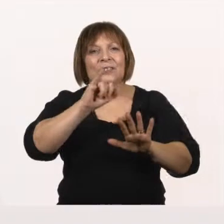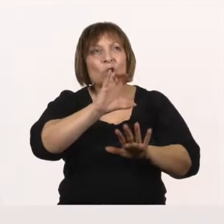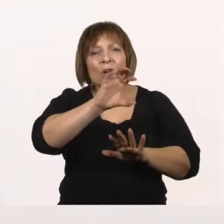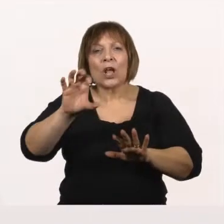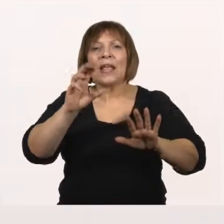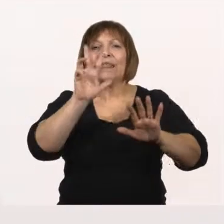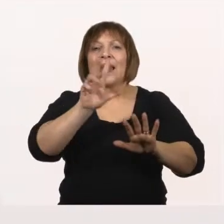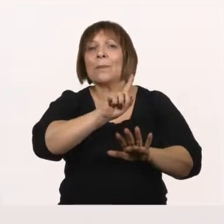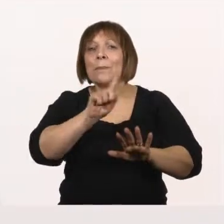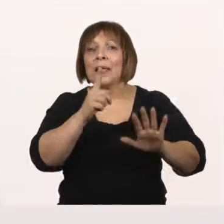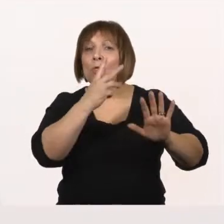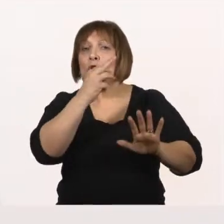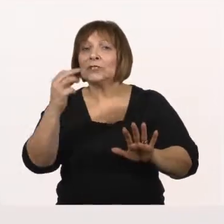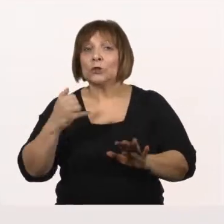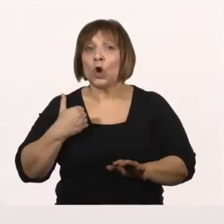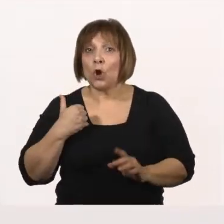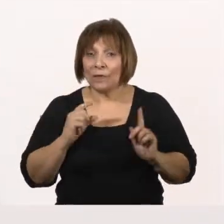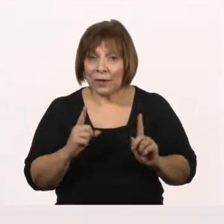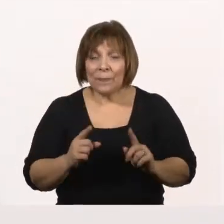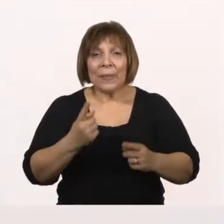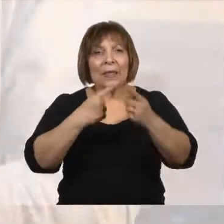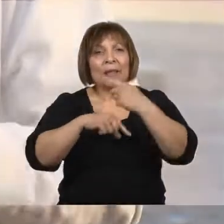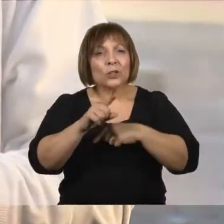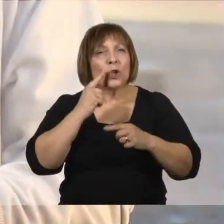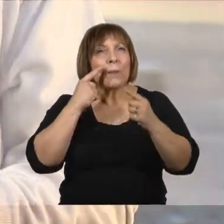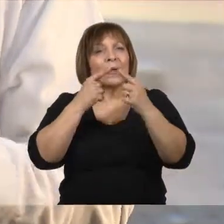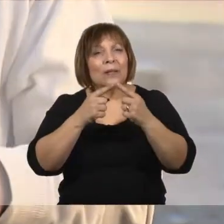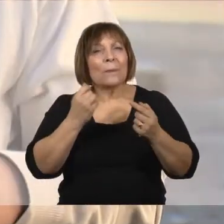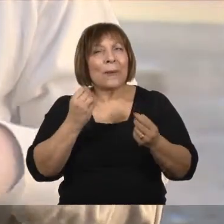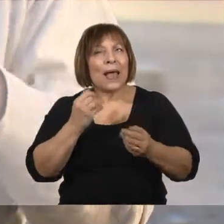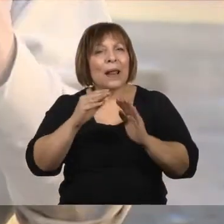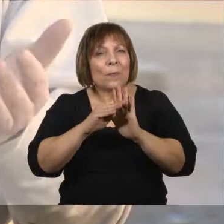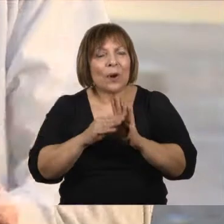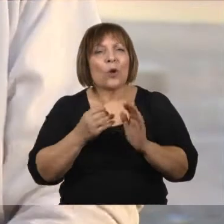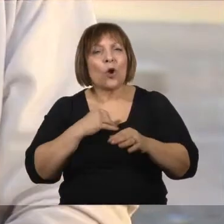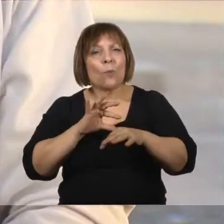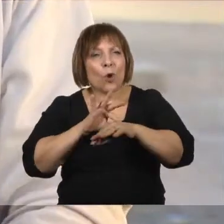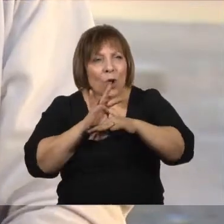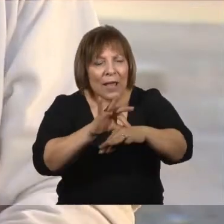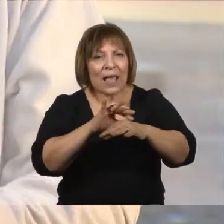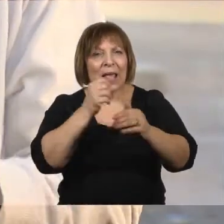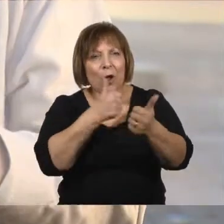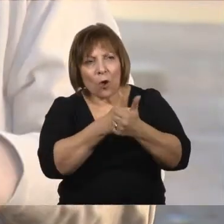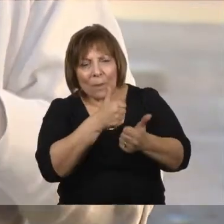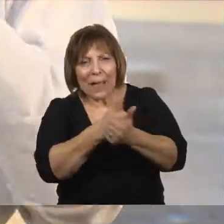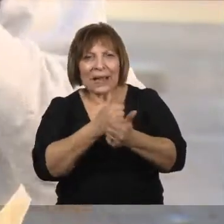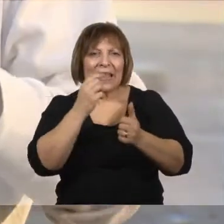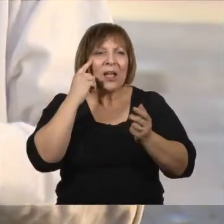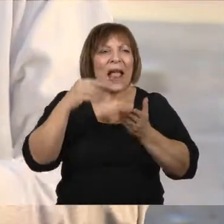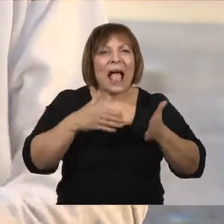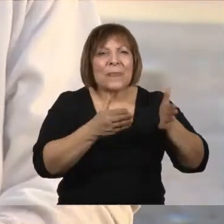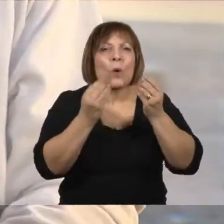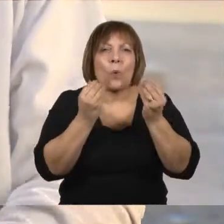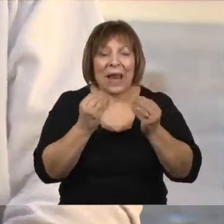zonas, llegando a 3.200 jóvenes en el día de hoy. Para el logro de estas metas, el programa realiza una estrategia de orientación y acompañamiento con